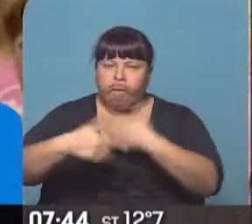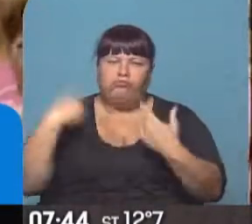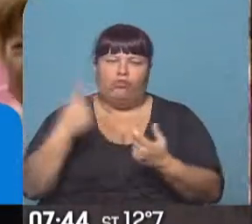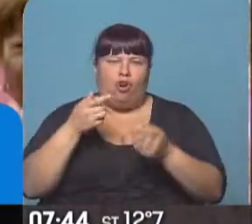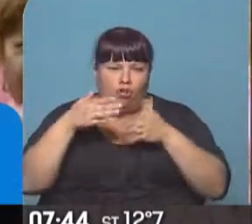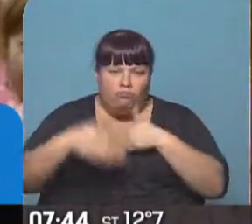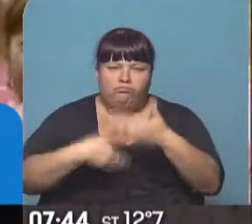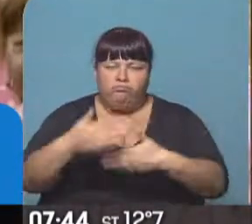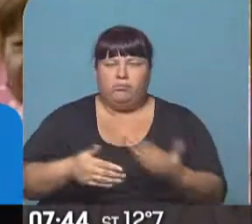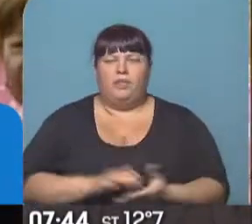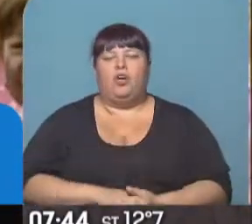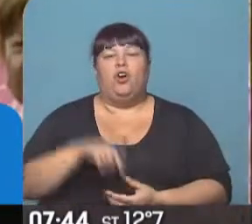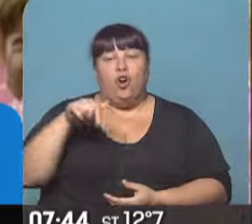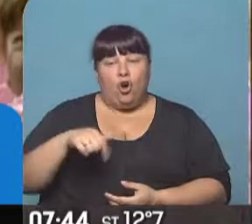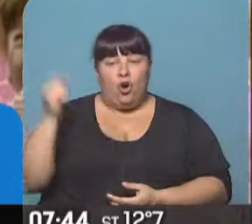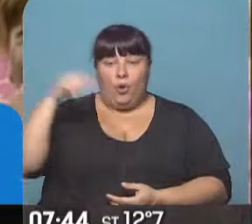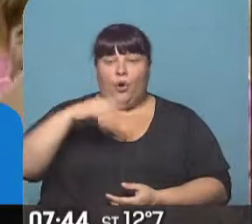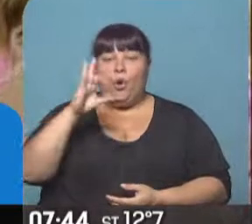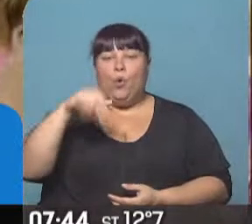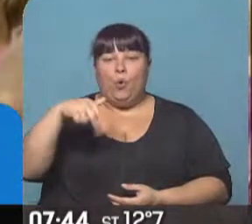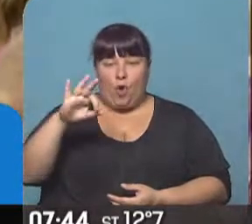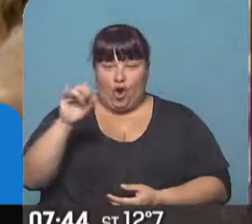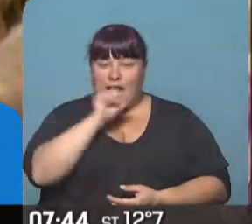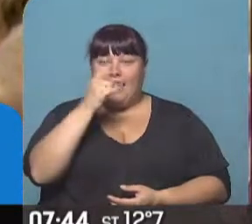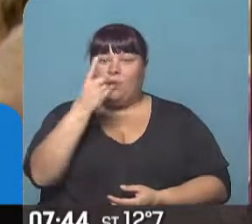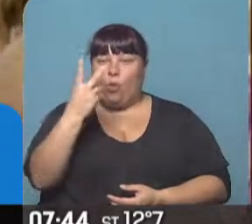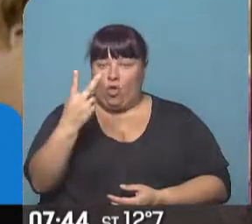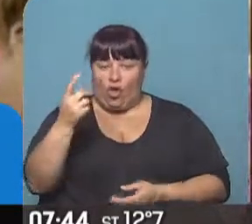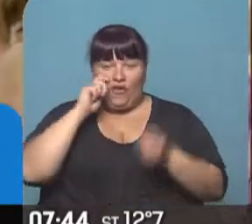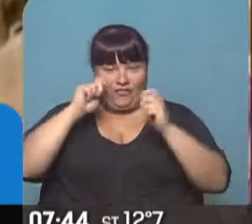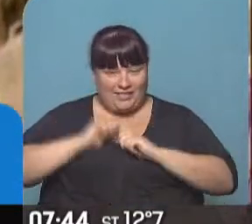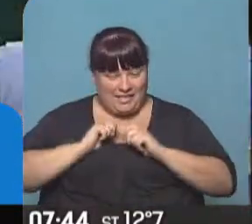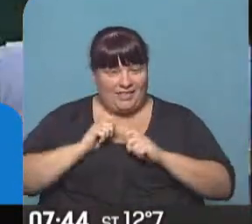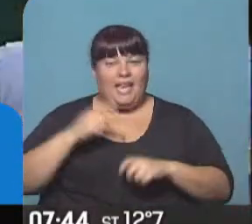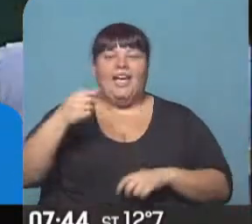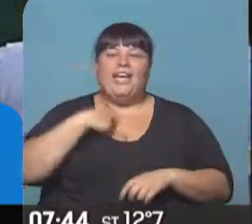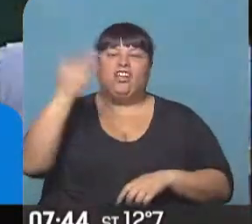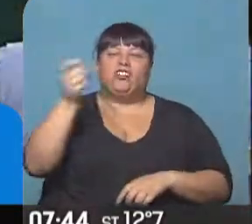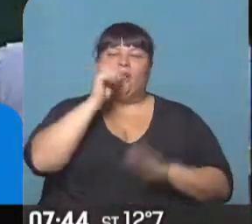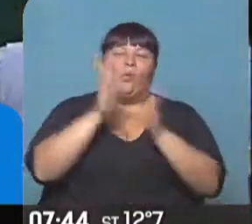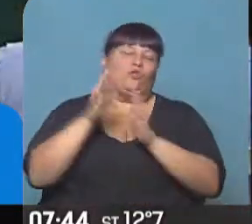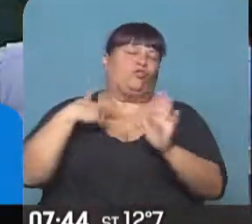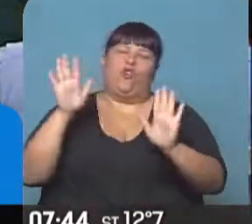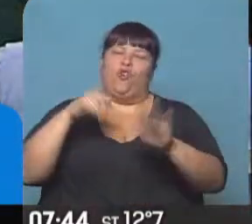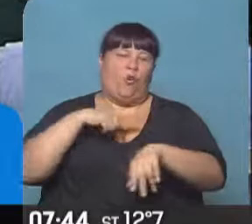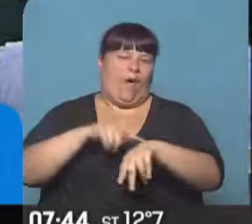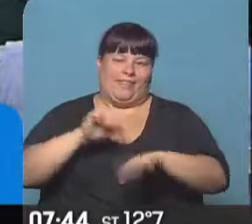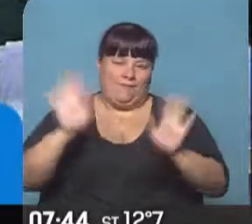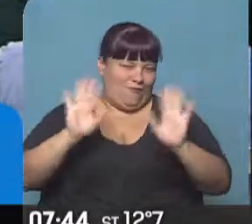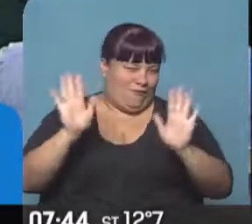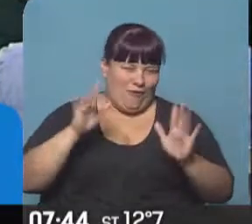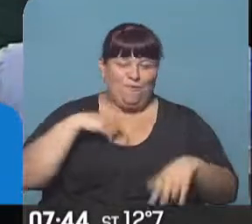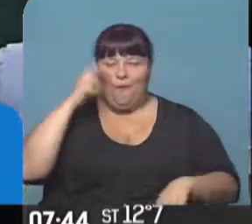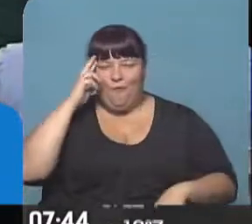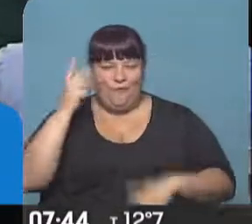tomado. Hoy vino Bono a visitarme, el de YouTube. Quería que vaya a cantar con él, pero dije que no tenía tiempo. No, estaba